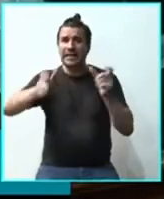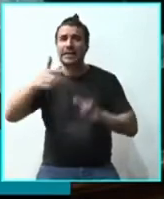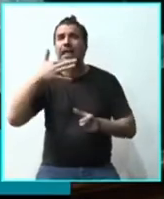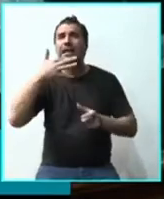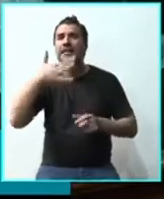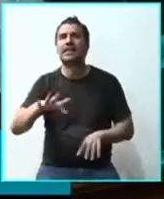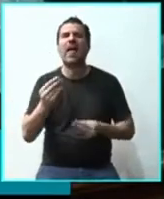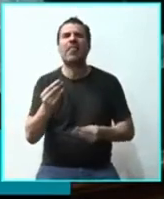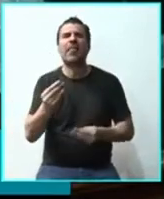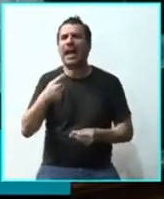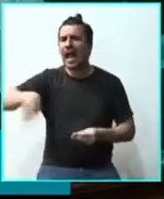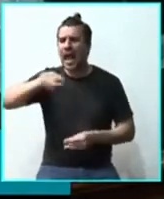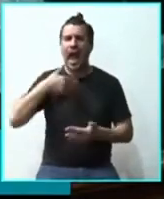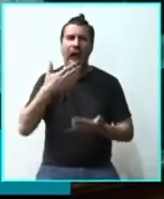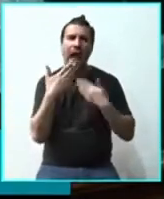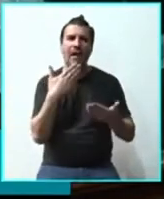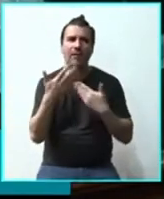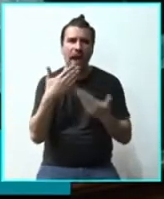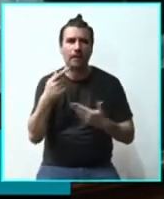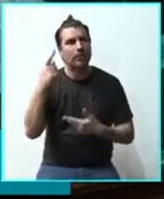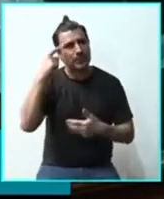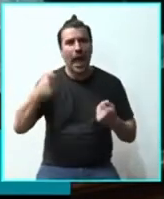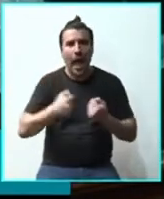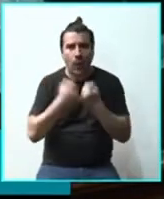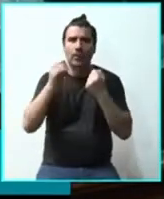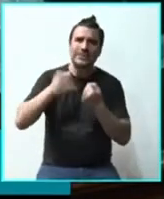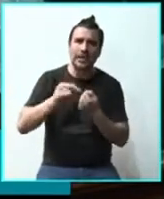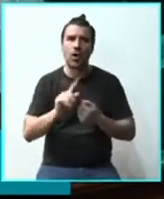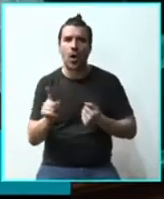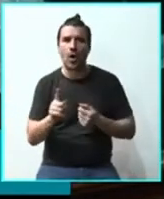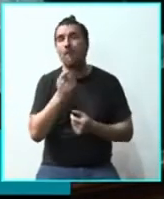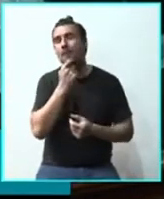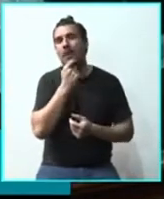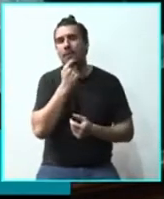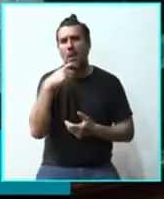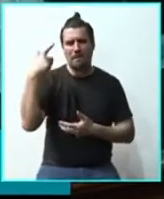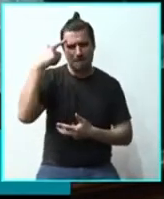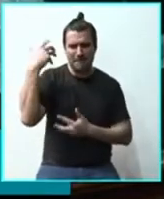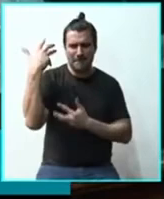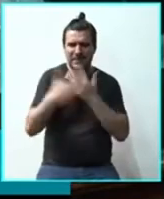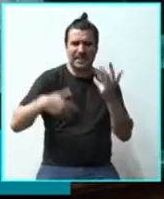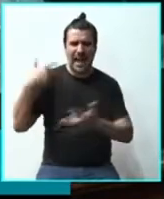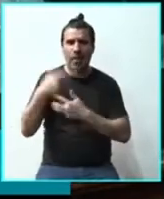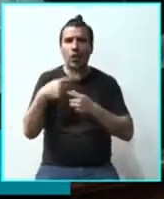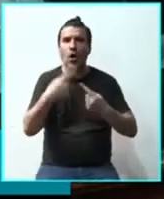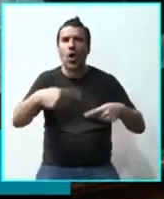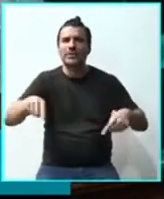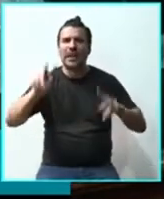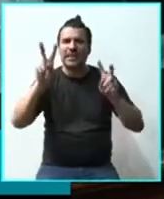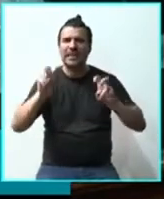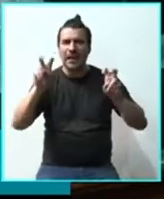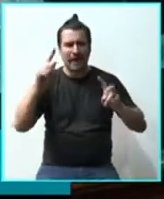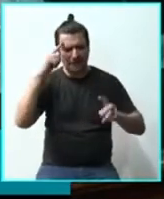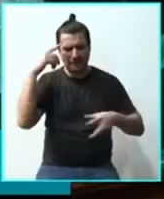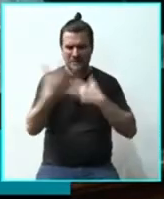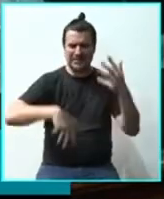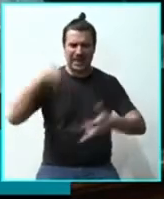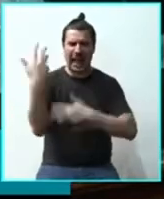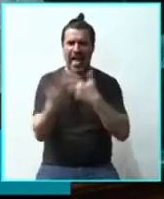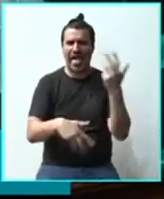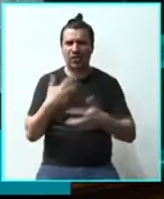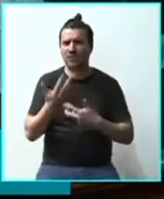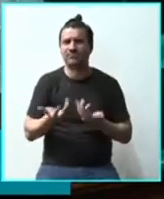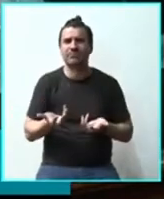si coincidimos o no. Cuando mezclamos peras con manzanas o una frutería con una verdulería o una verdulería con una